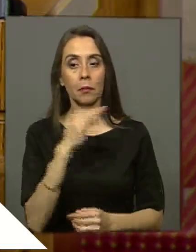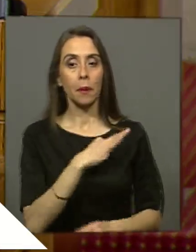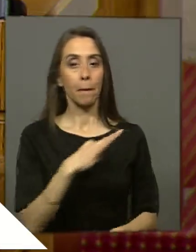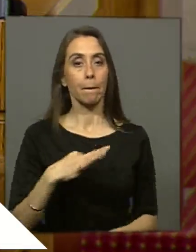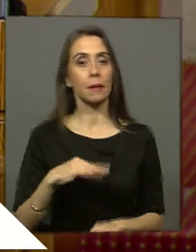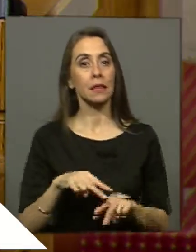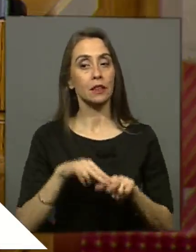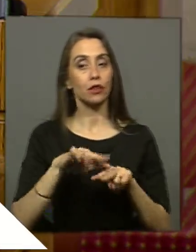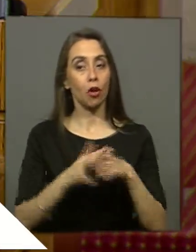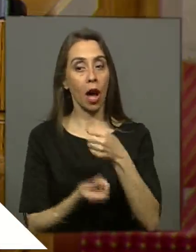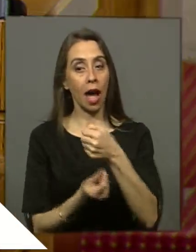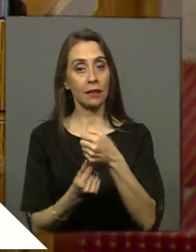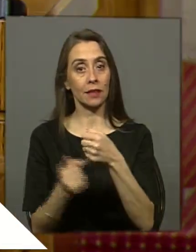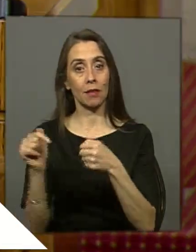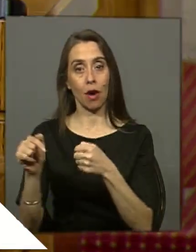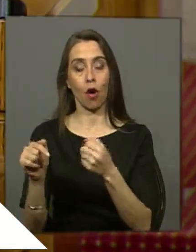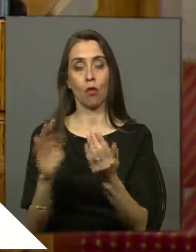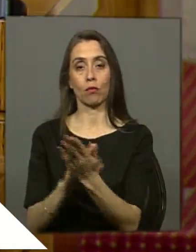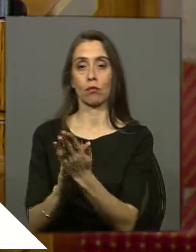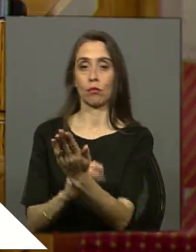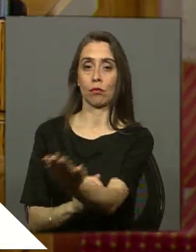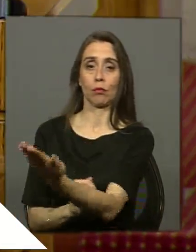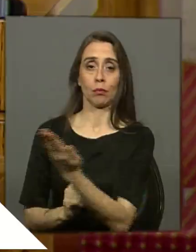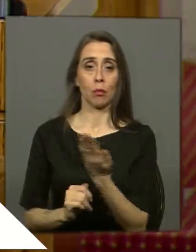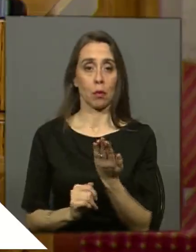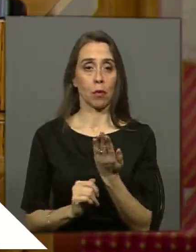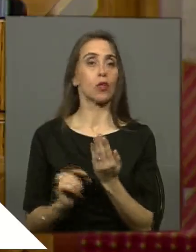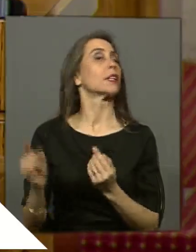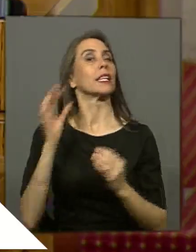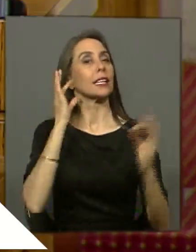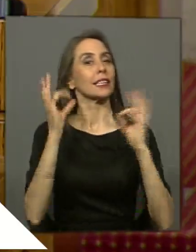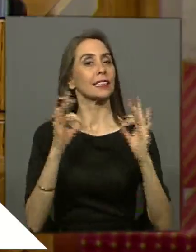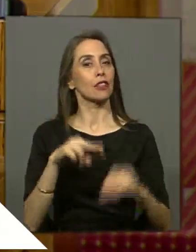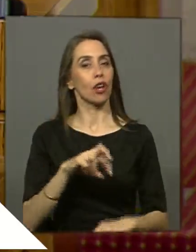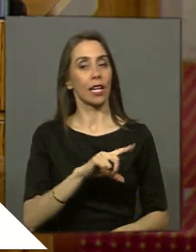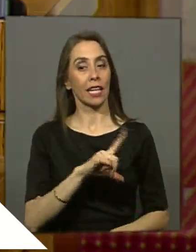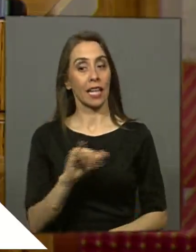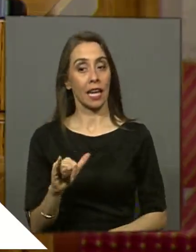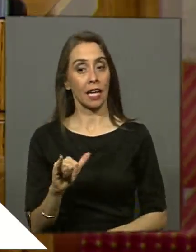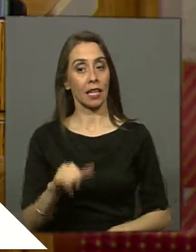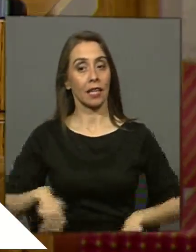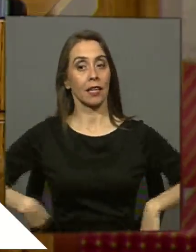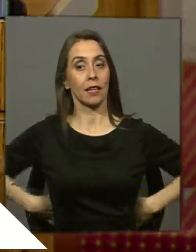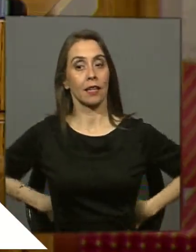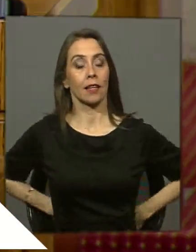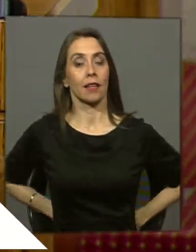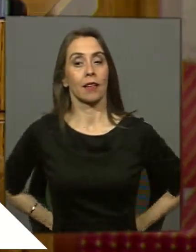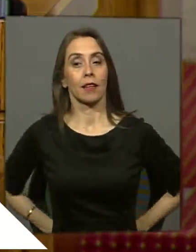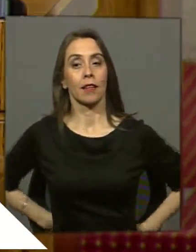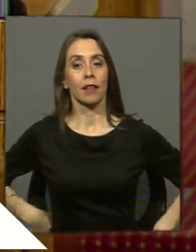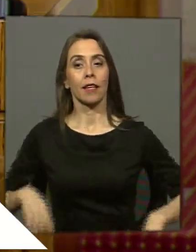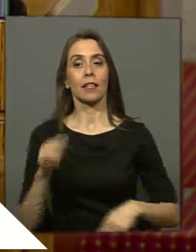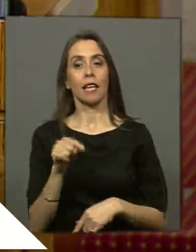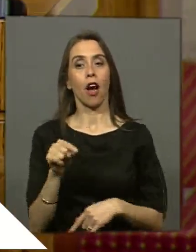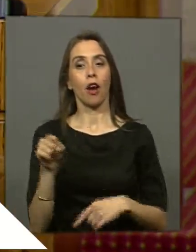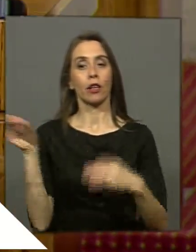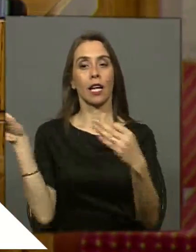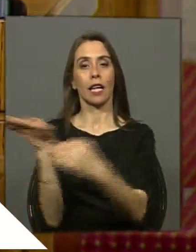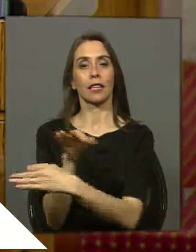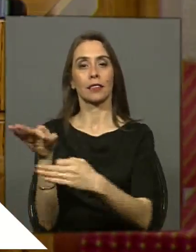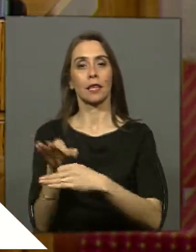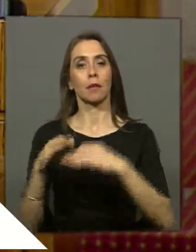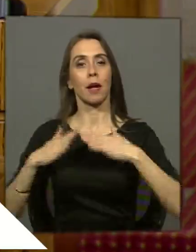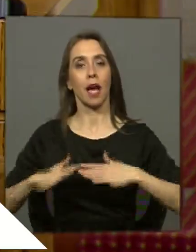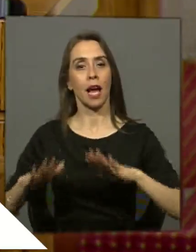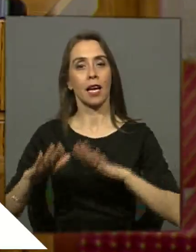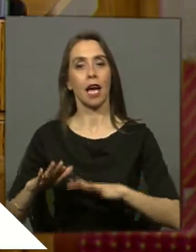Hacienda nos propone hoy día y señora Nelly que probablemente le está explicando con calma ahora el diputado Piloski